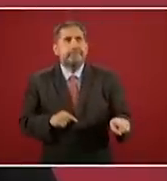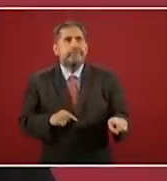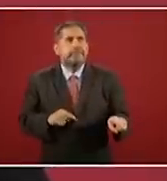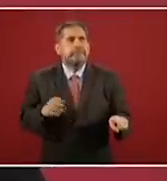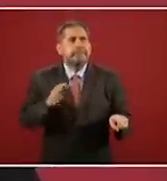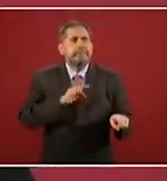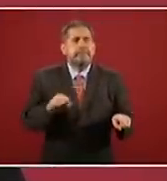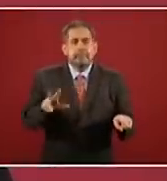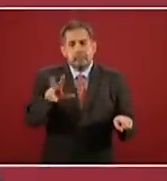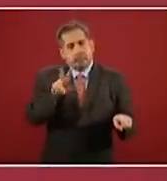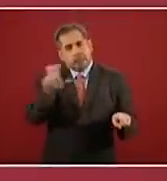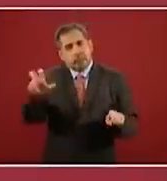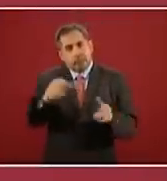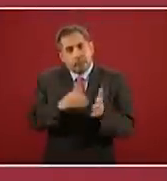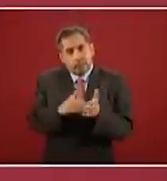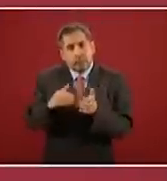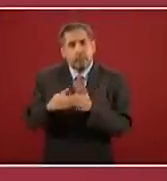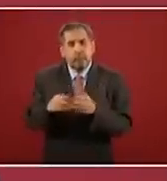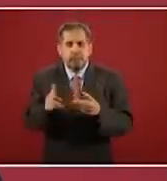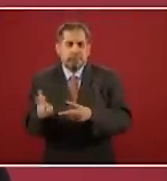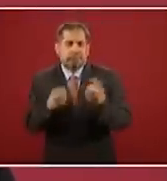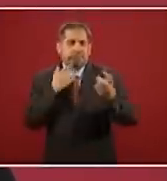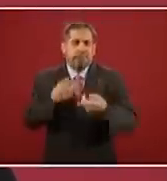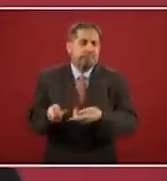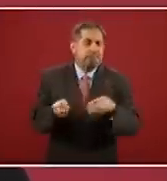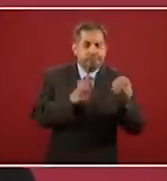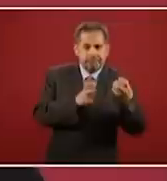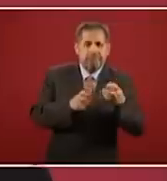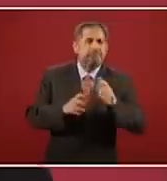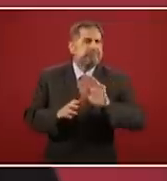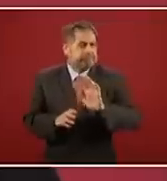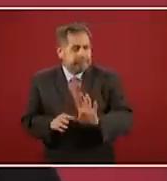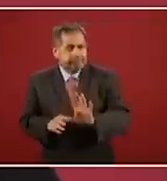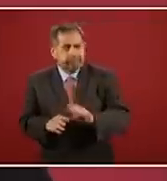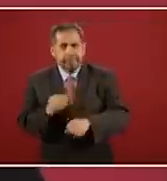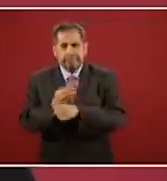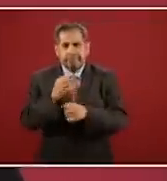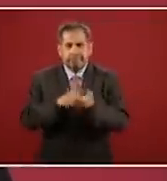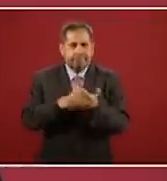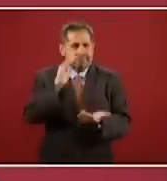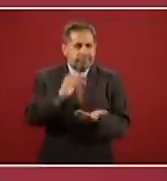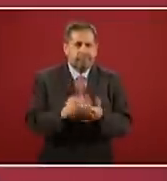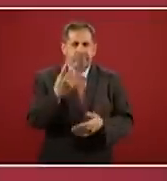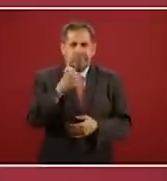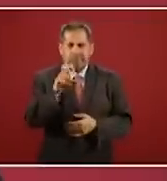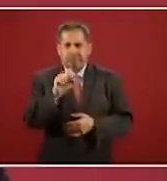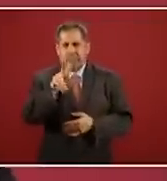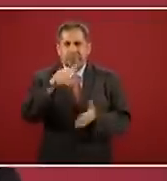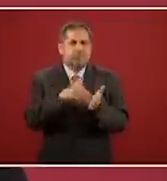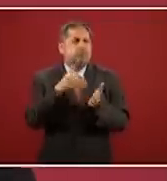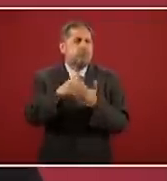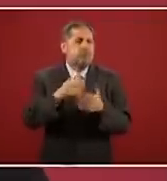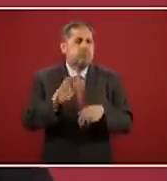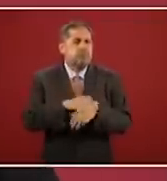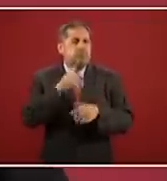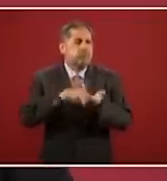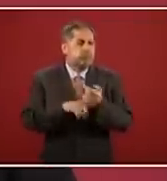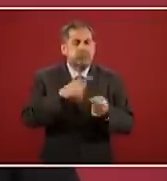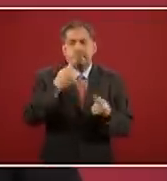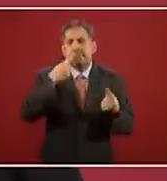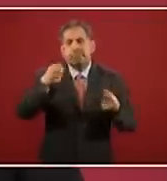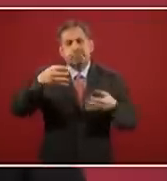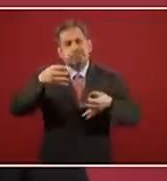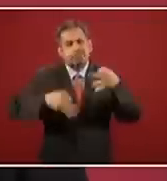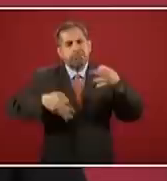unos 800 millones bloqueados en robo de hidrocarburos, aunque en este momento la cifra son 468 millones en razón de los juicios de amparo